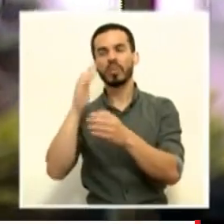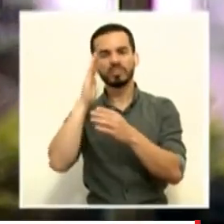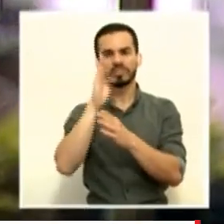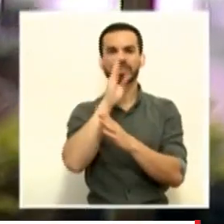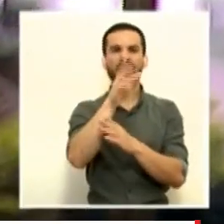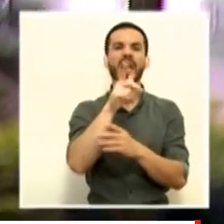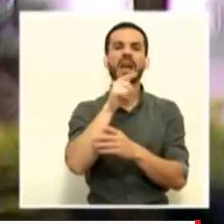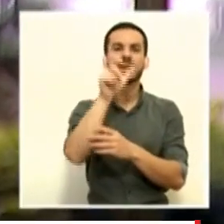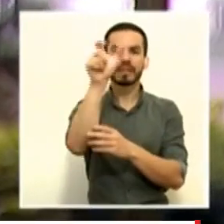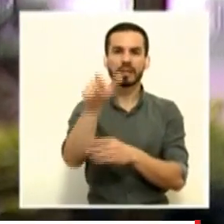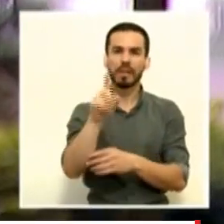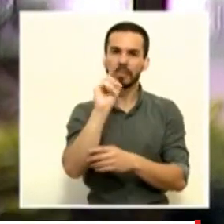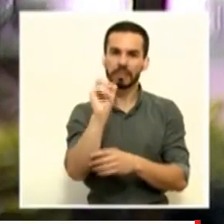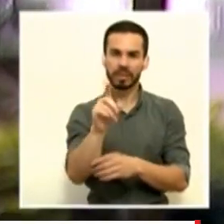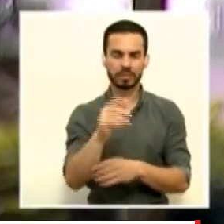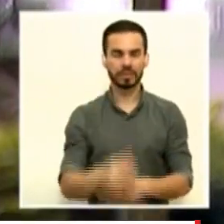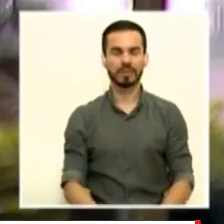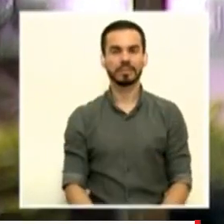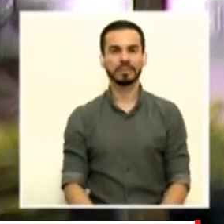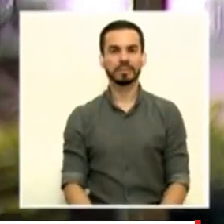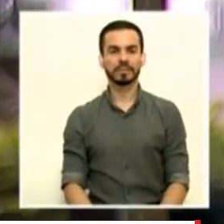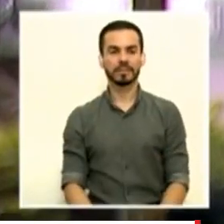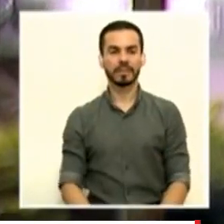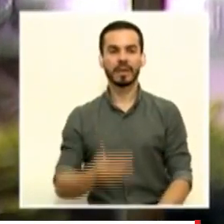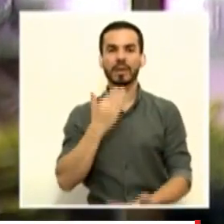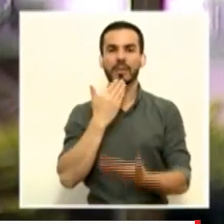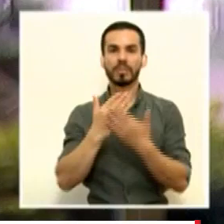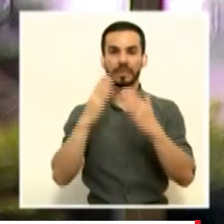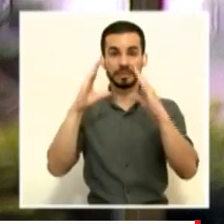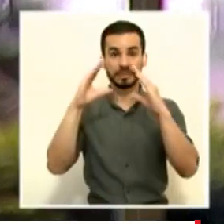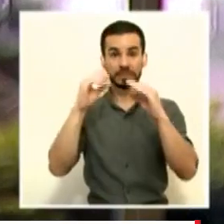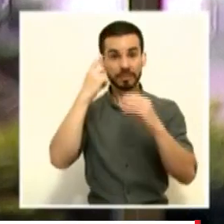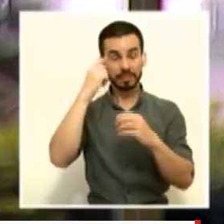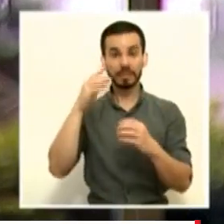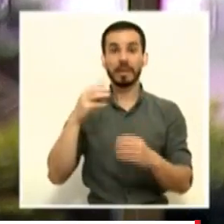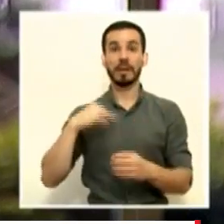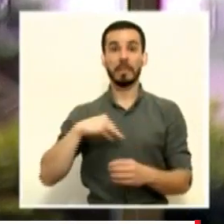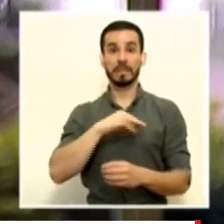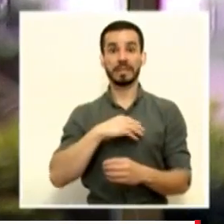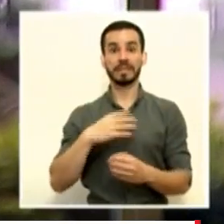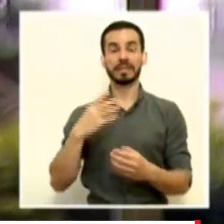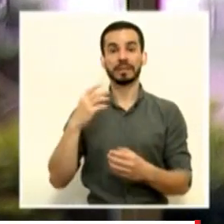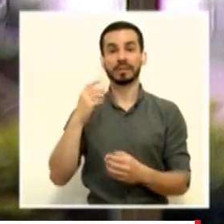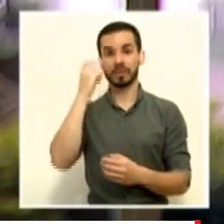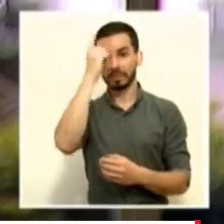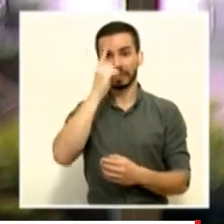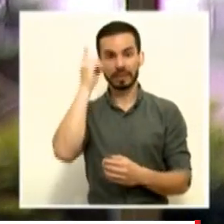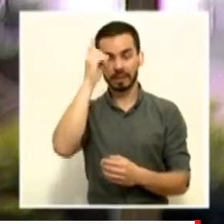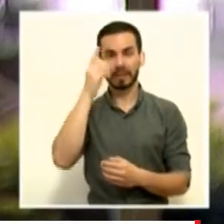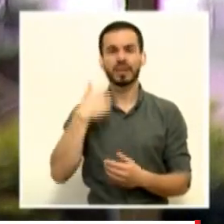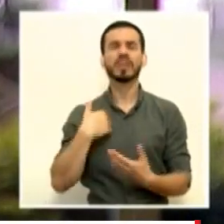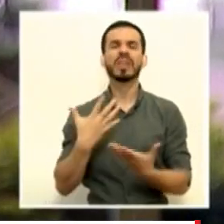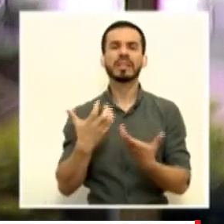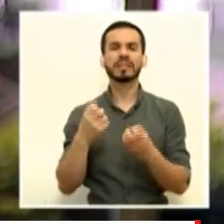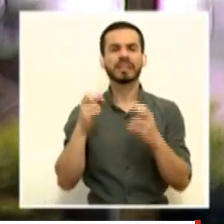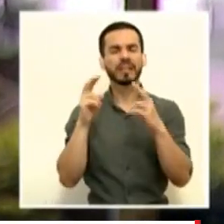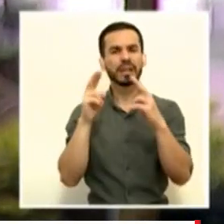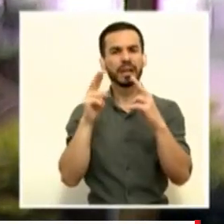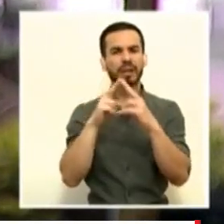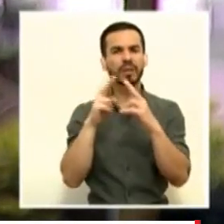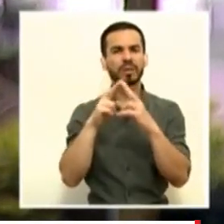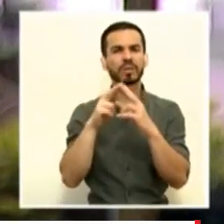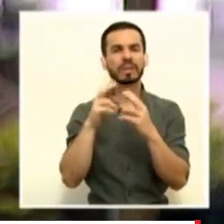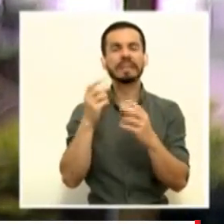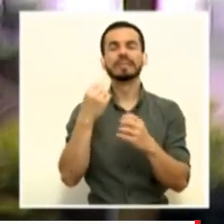va dirigida su consulta, por favor. Gracias. Buenas tardes. Para el ministro Salas, me gustaría conocer